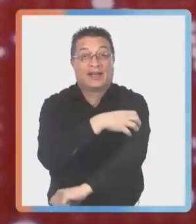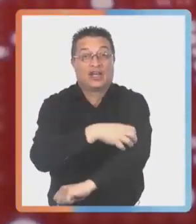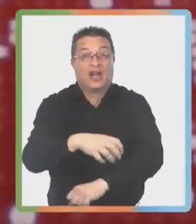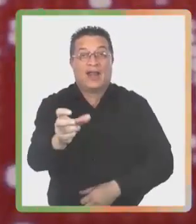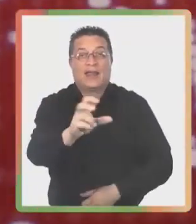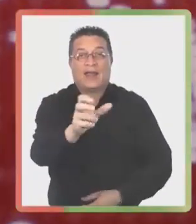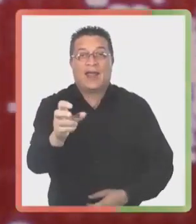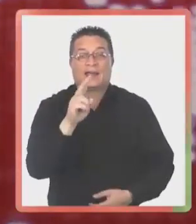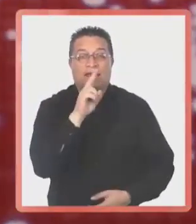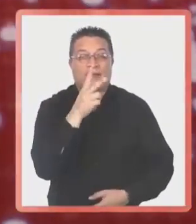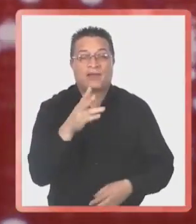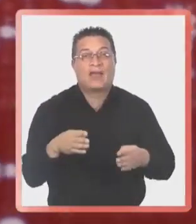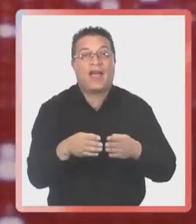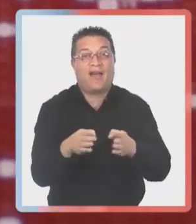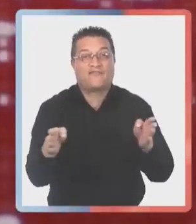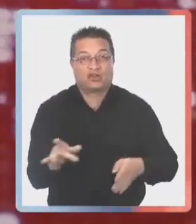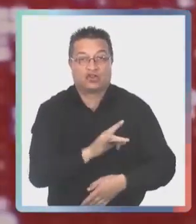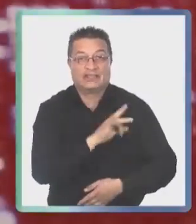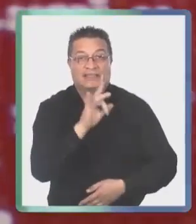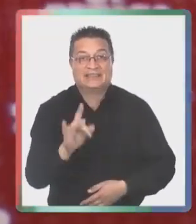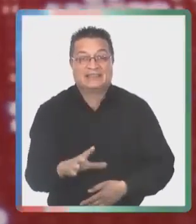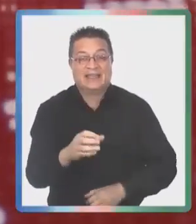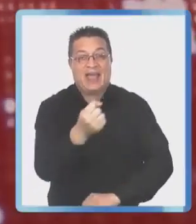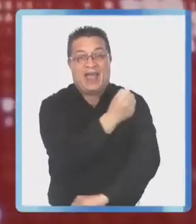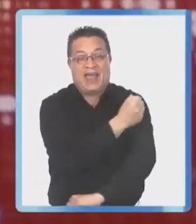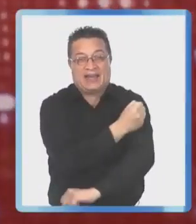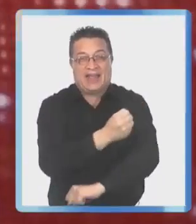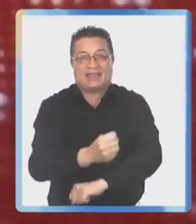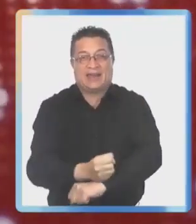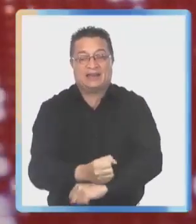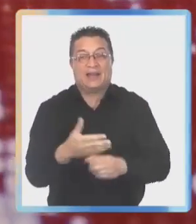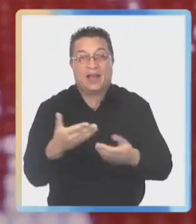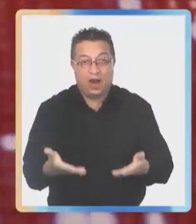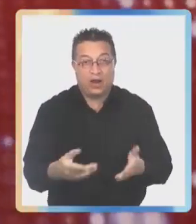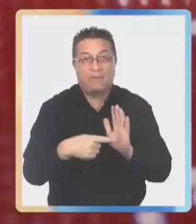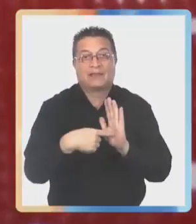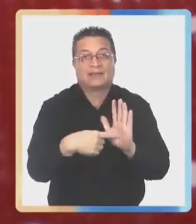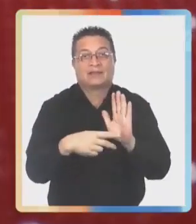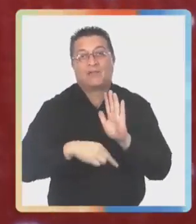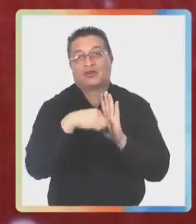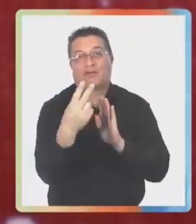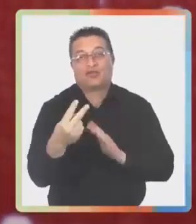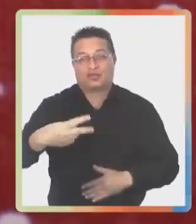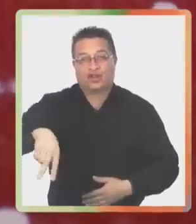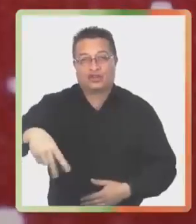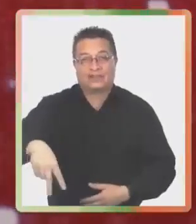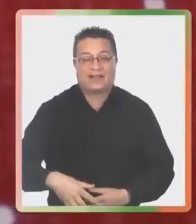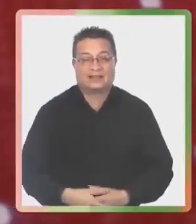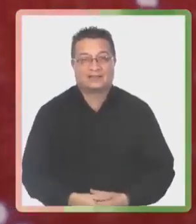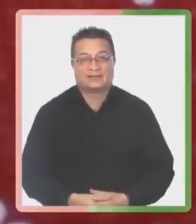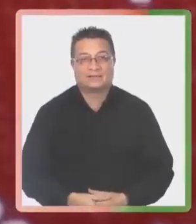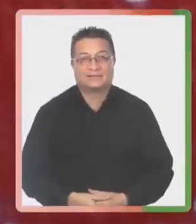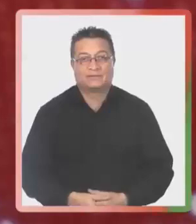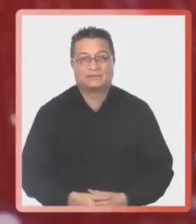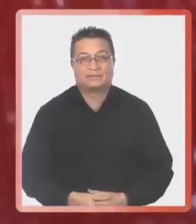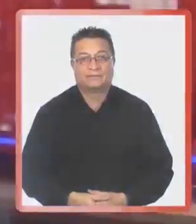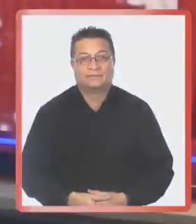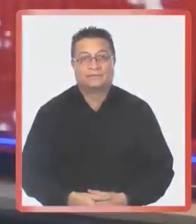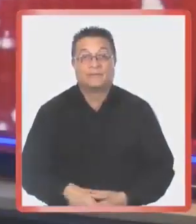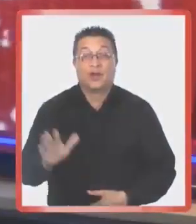Asociación Regional de Canales de Televisión de Señal Abierta de Chile, Arcatel, presenta Portavoz